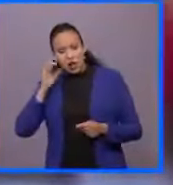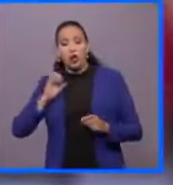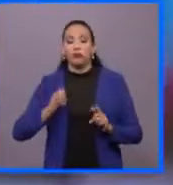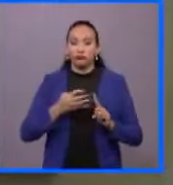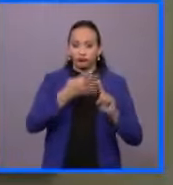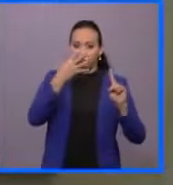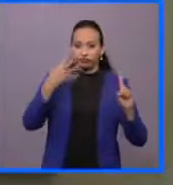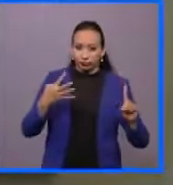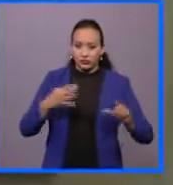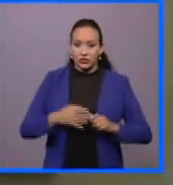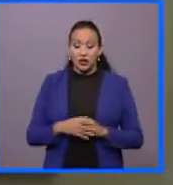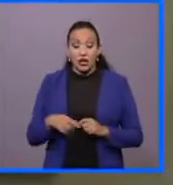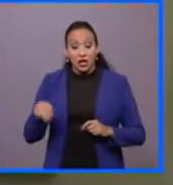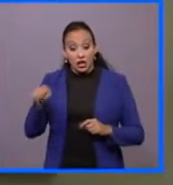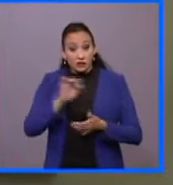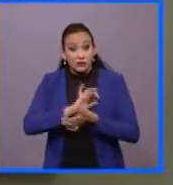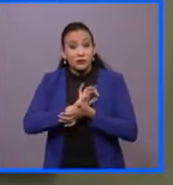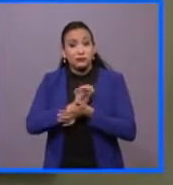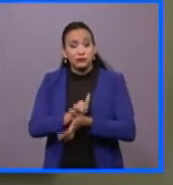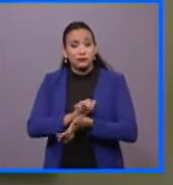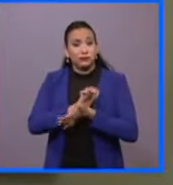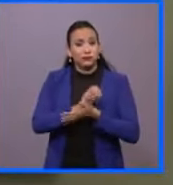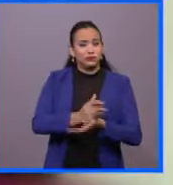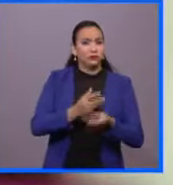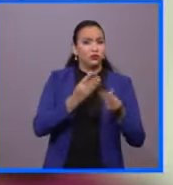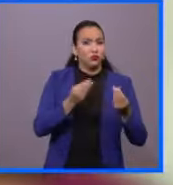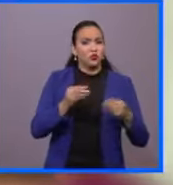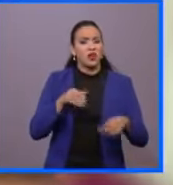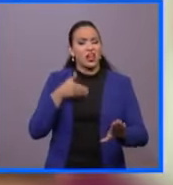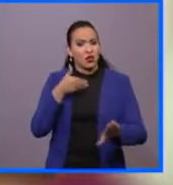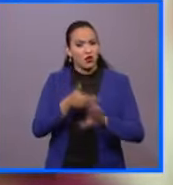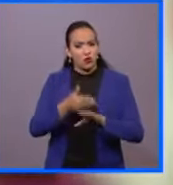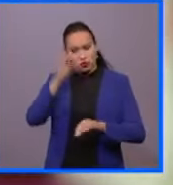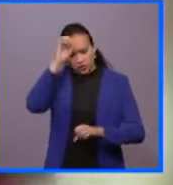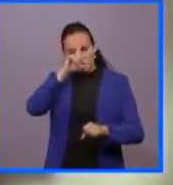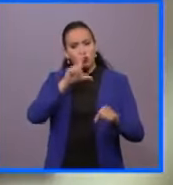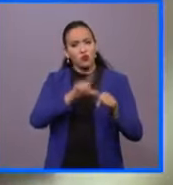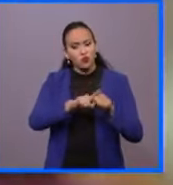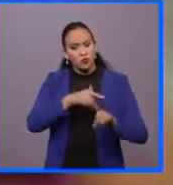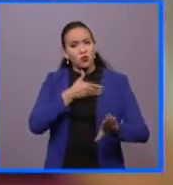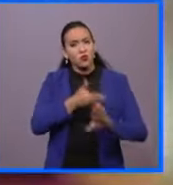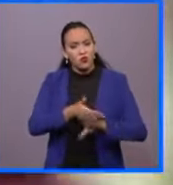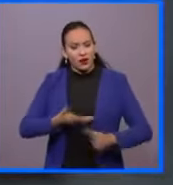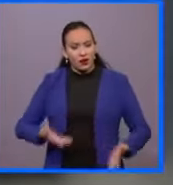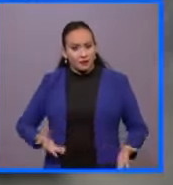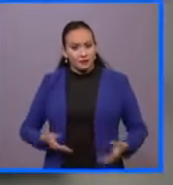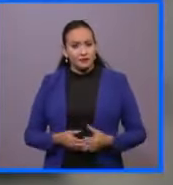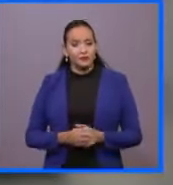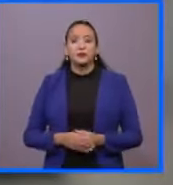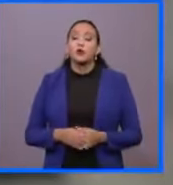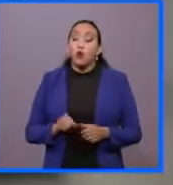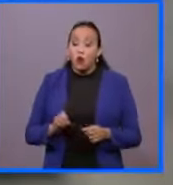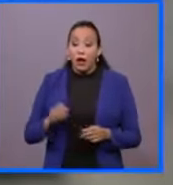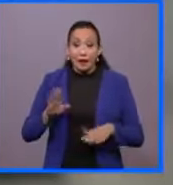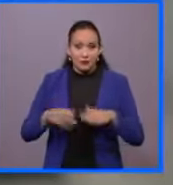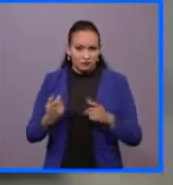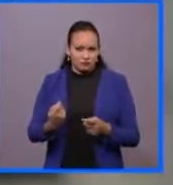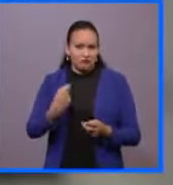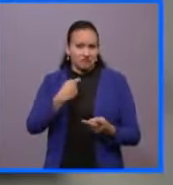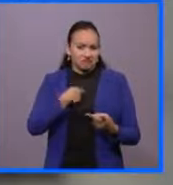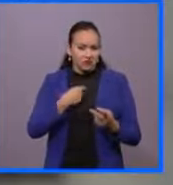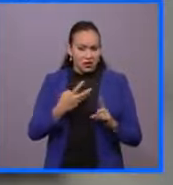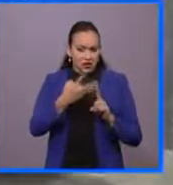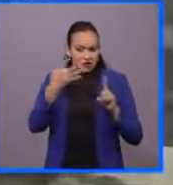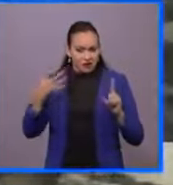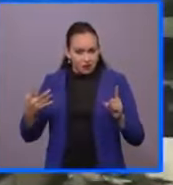LGBTI+, enfrentan discriminación interseccional debido a su identidad étnico-racial, orientación sexual e identidad